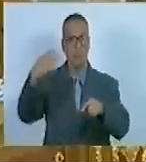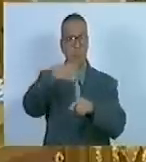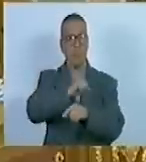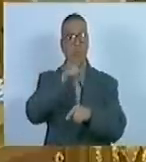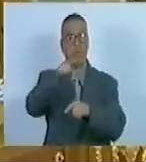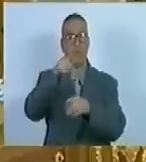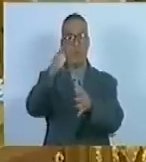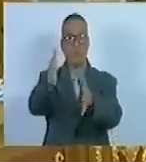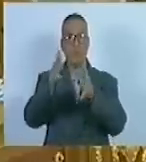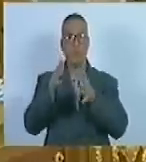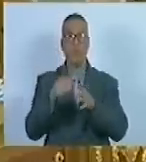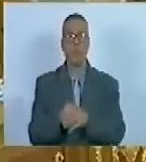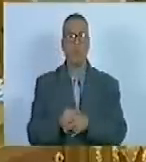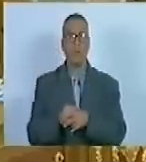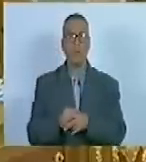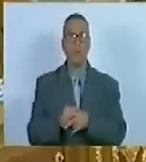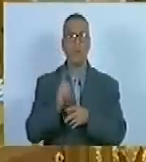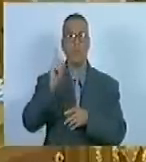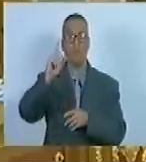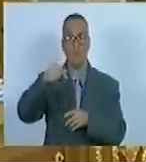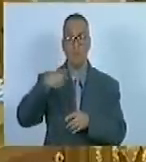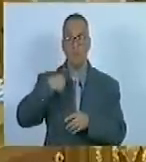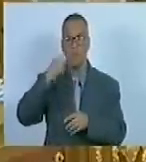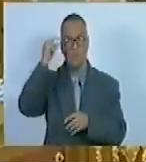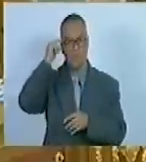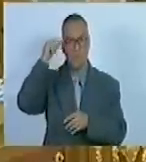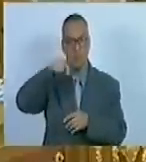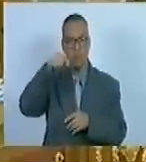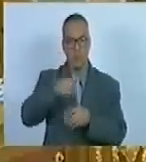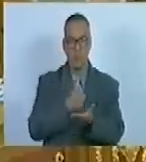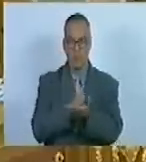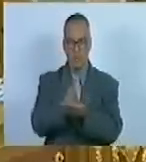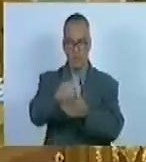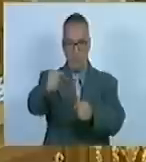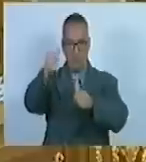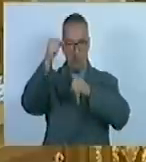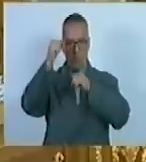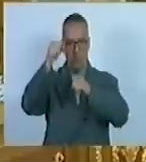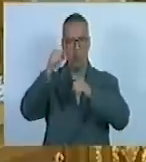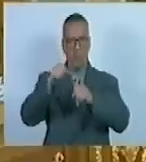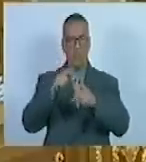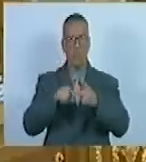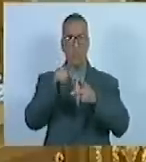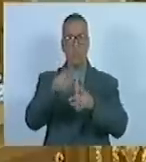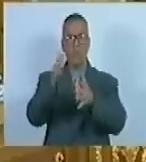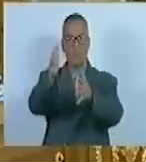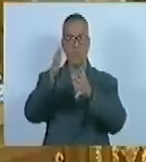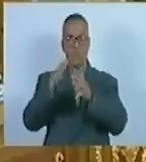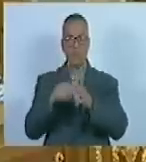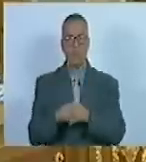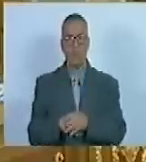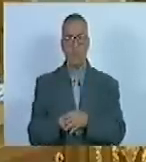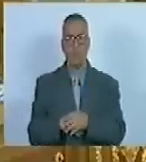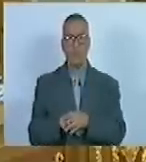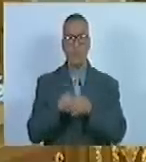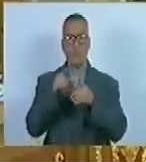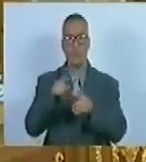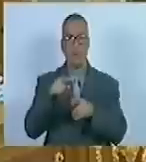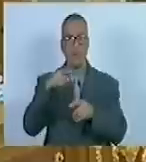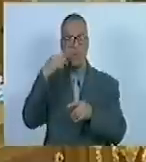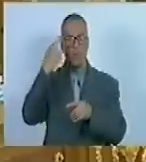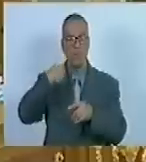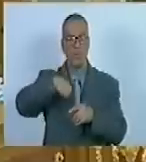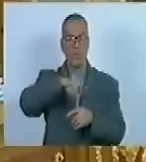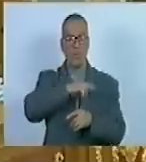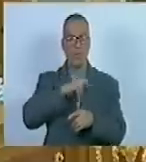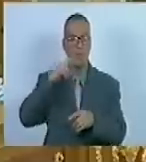una victoria que por demás hoy sigue invicta, una victoria que nos debe llamar a